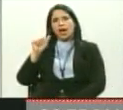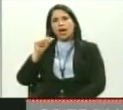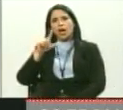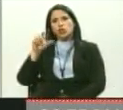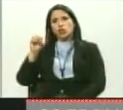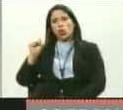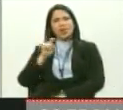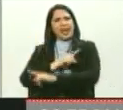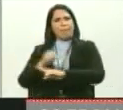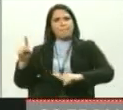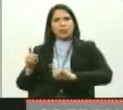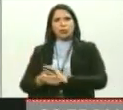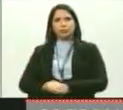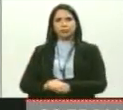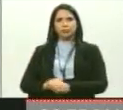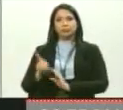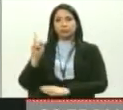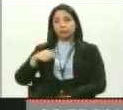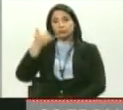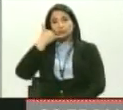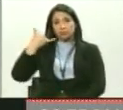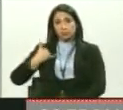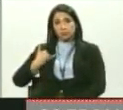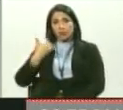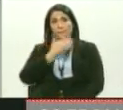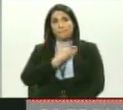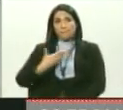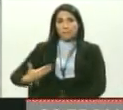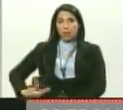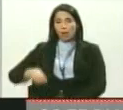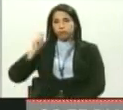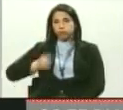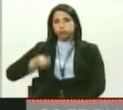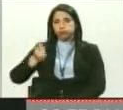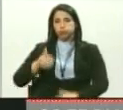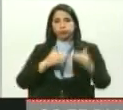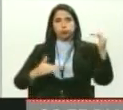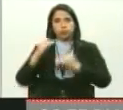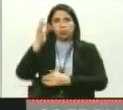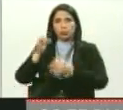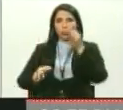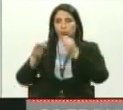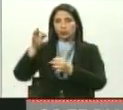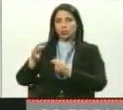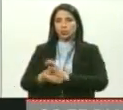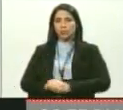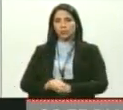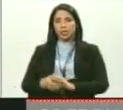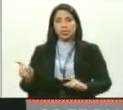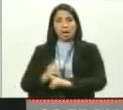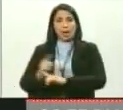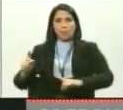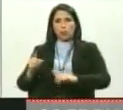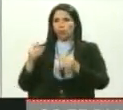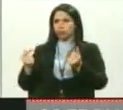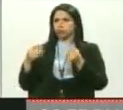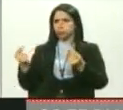activado. Recibí la llamada del presidente del Tribunal Supremo de Justicia, Michael Moreno, inmediatamente